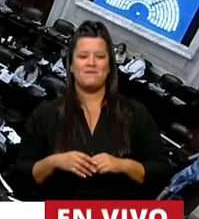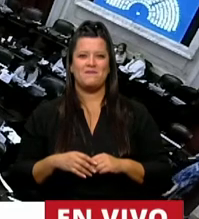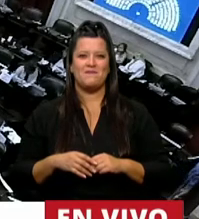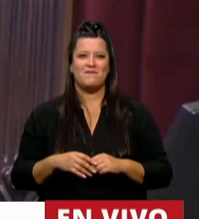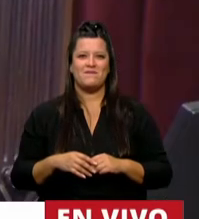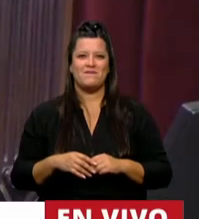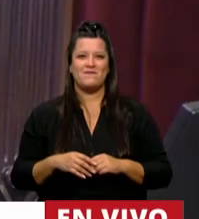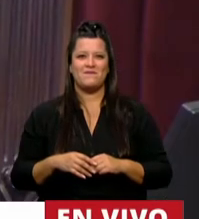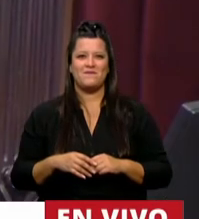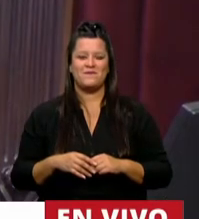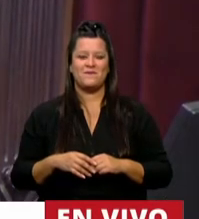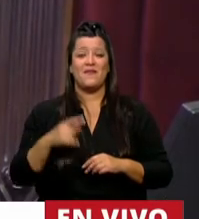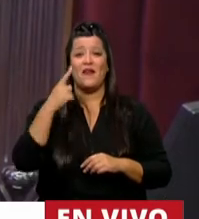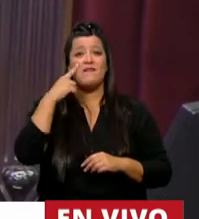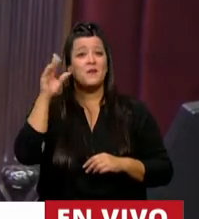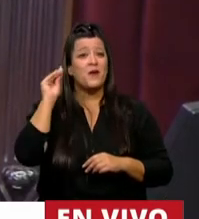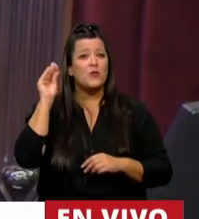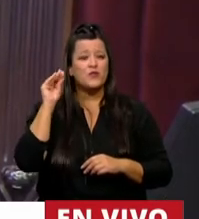A ver, diputado, ¿me escucho ahí?